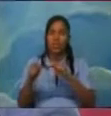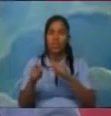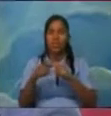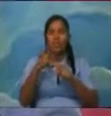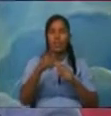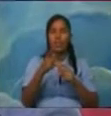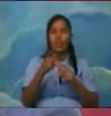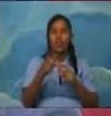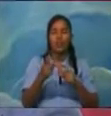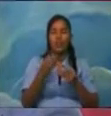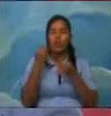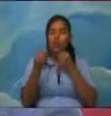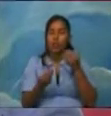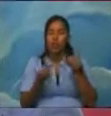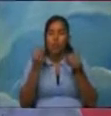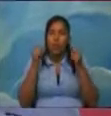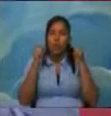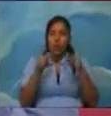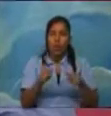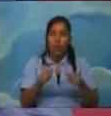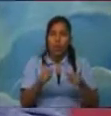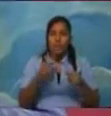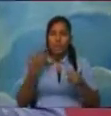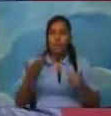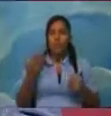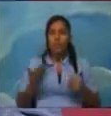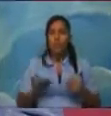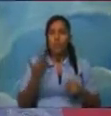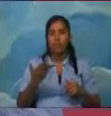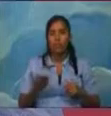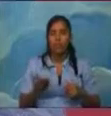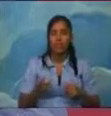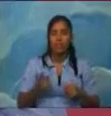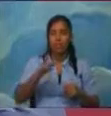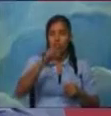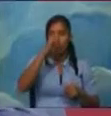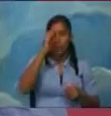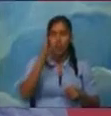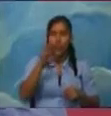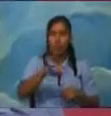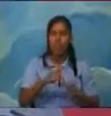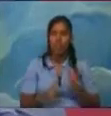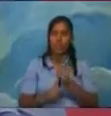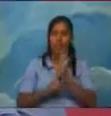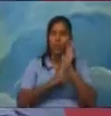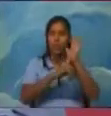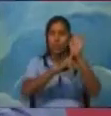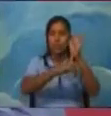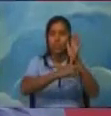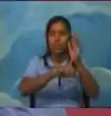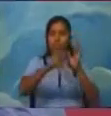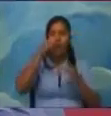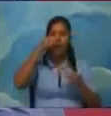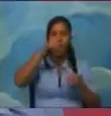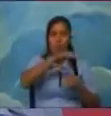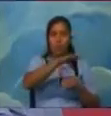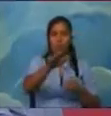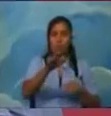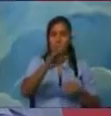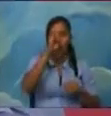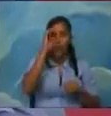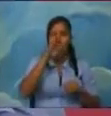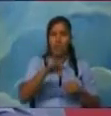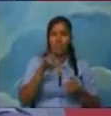edad como hoy. Qué importante, gloria al Señor, lo que Dios está mostrándole al pueblo, lo que Dios nos está